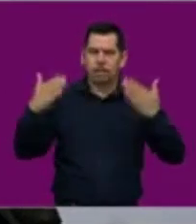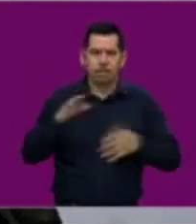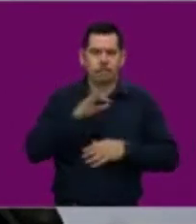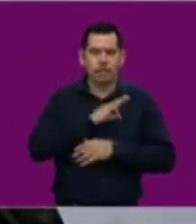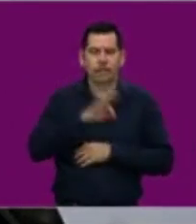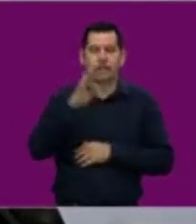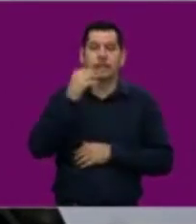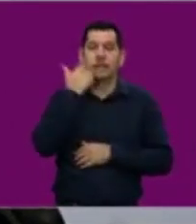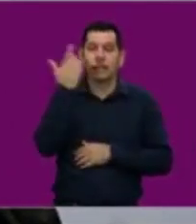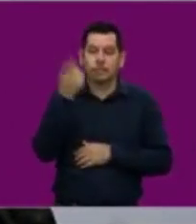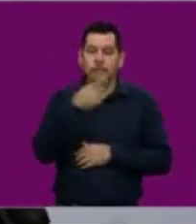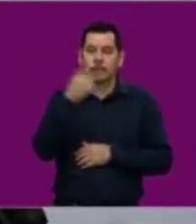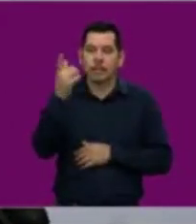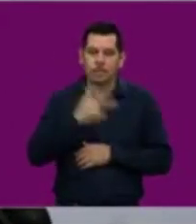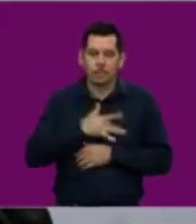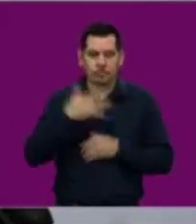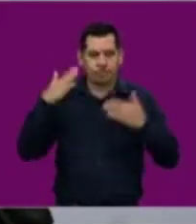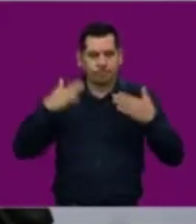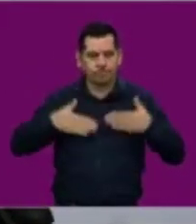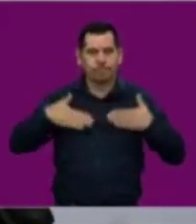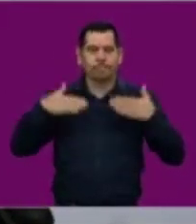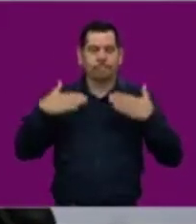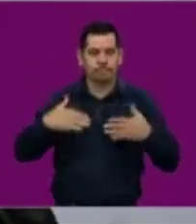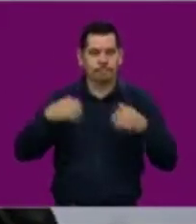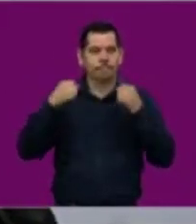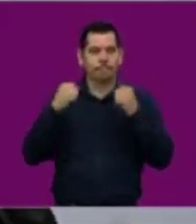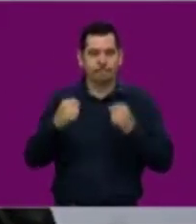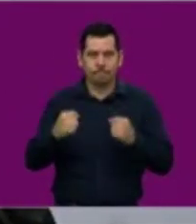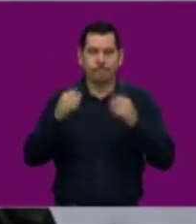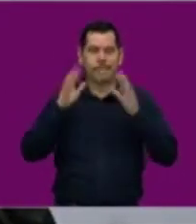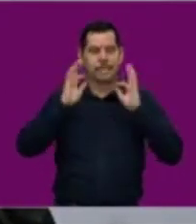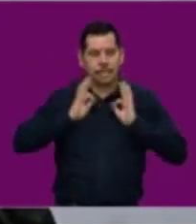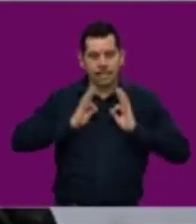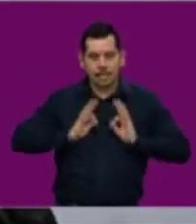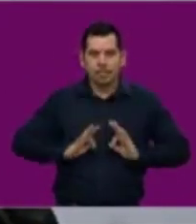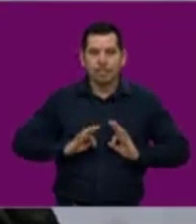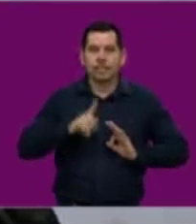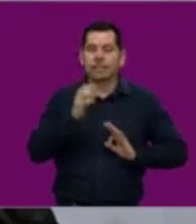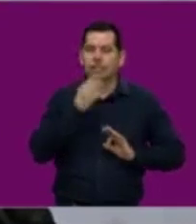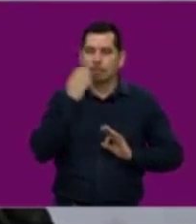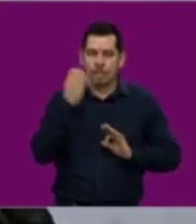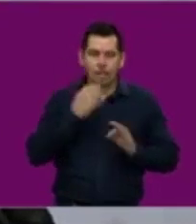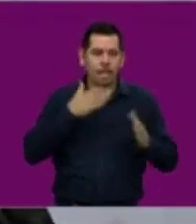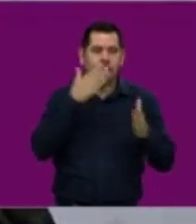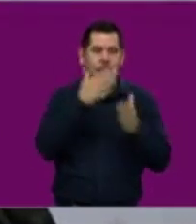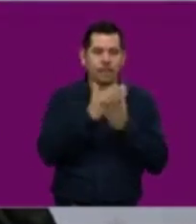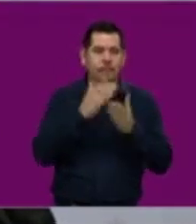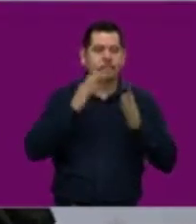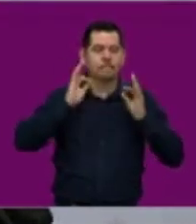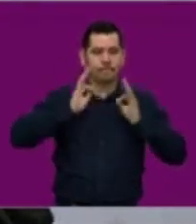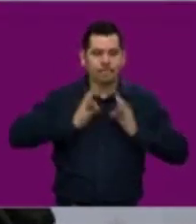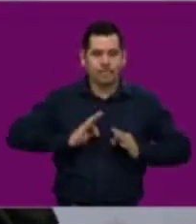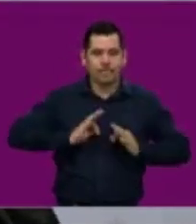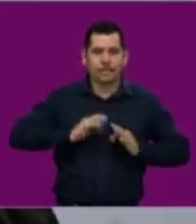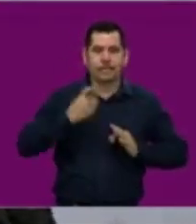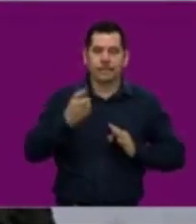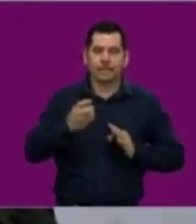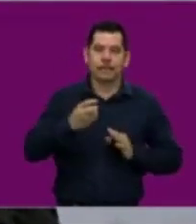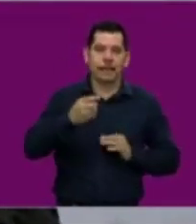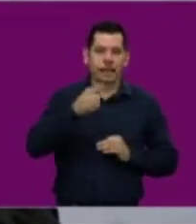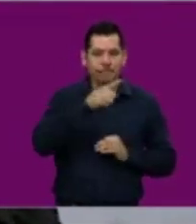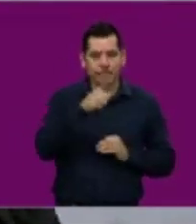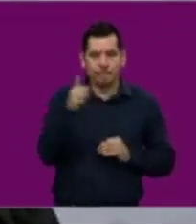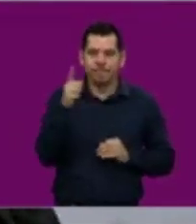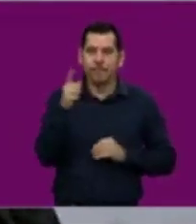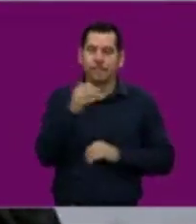certidumbre váyanse con la tranquilidad escuela de que va a ser para bien para